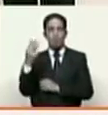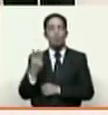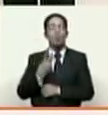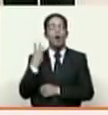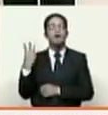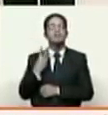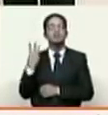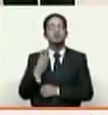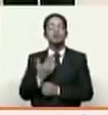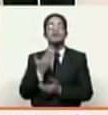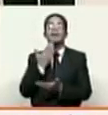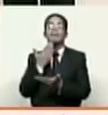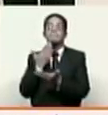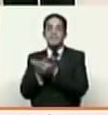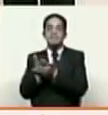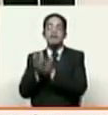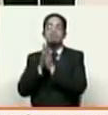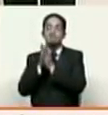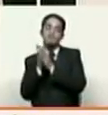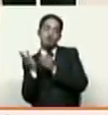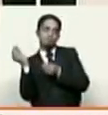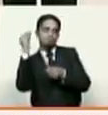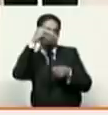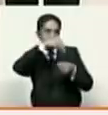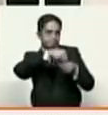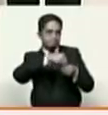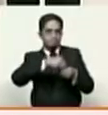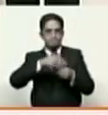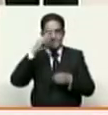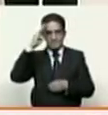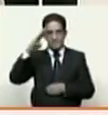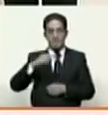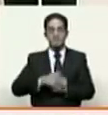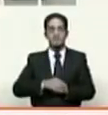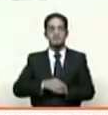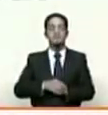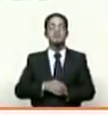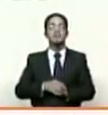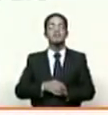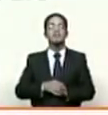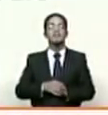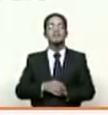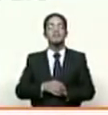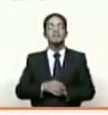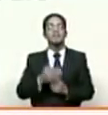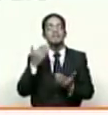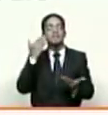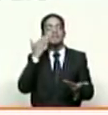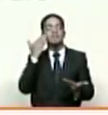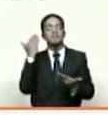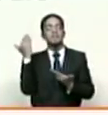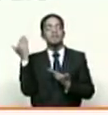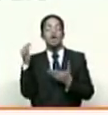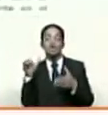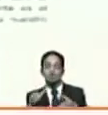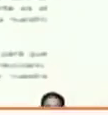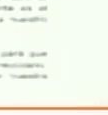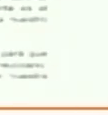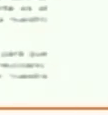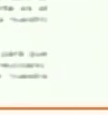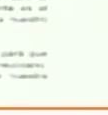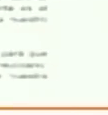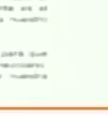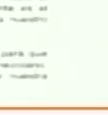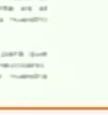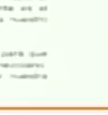pide la intervención militar de Venezuela. ¿En nombre de quién? En nombre de un grupo de golpistas que